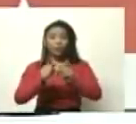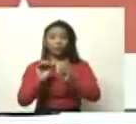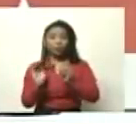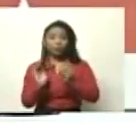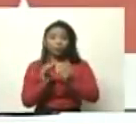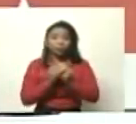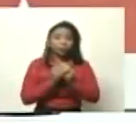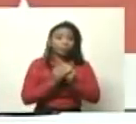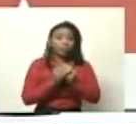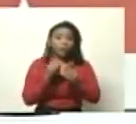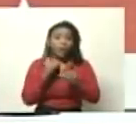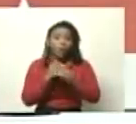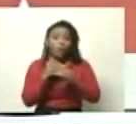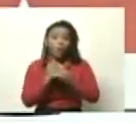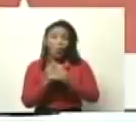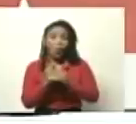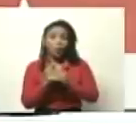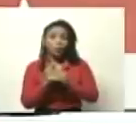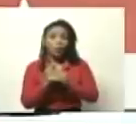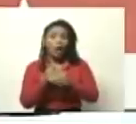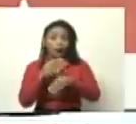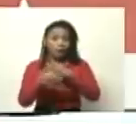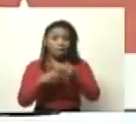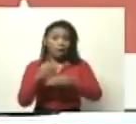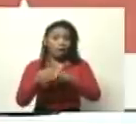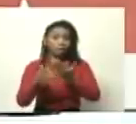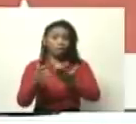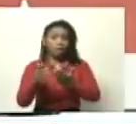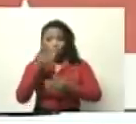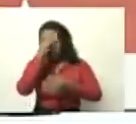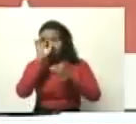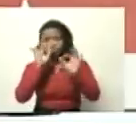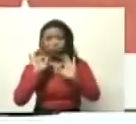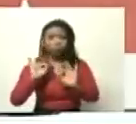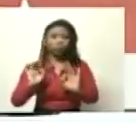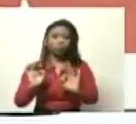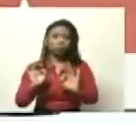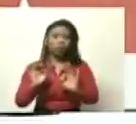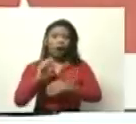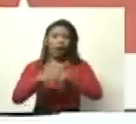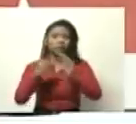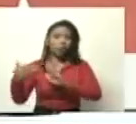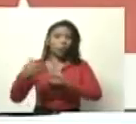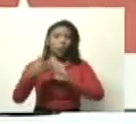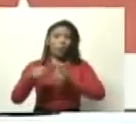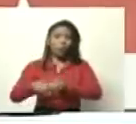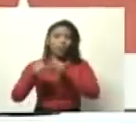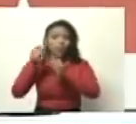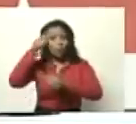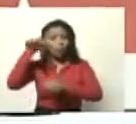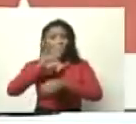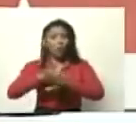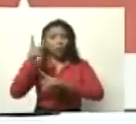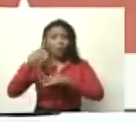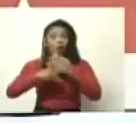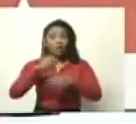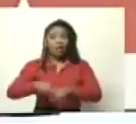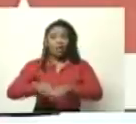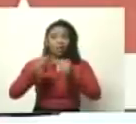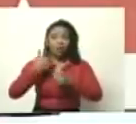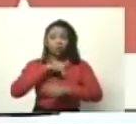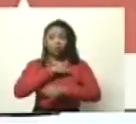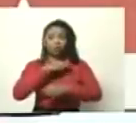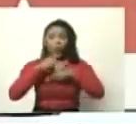acorralados, lo harían, sin ninguna duda, haciéndole daño a nuestro pueblo, porque ellos creen que nos hacen daño a